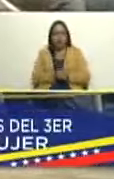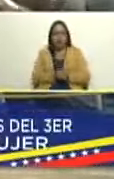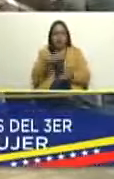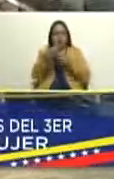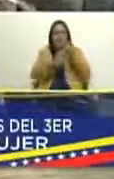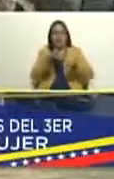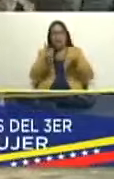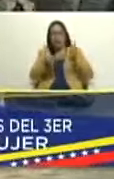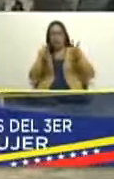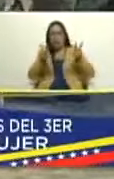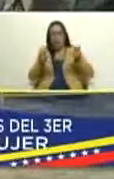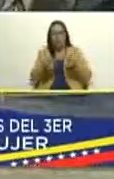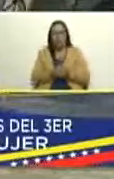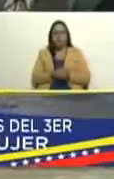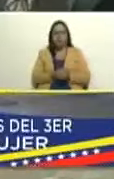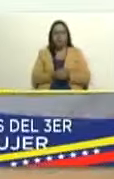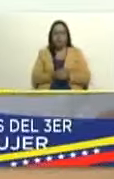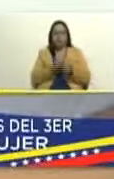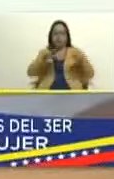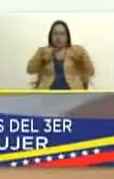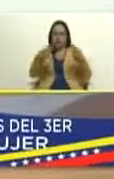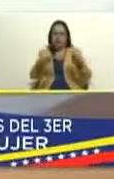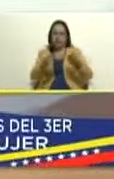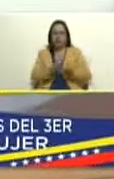la innovación.